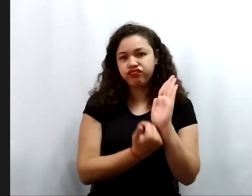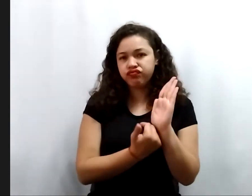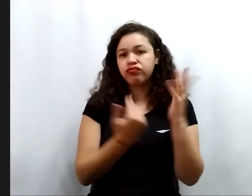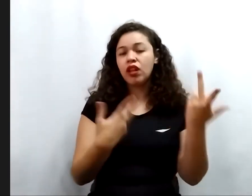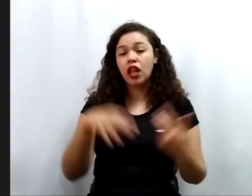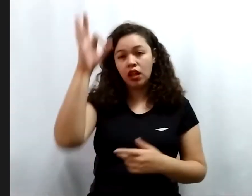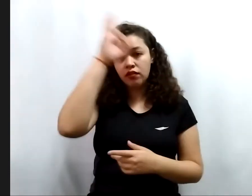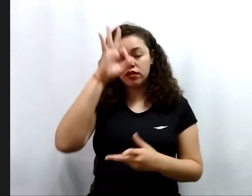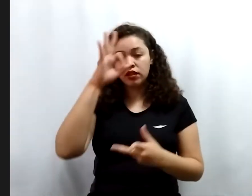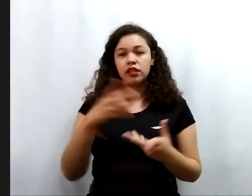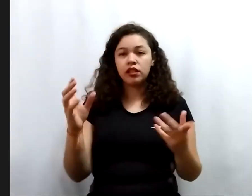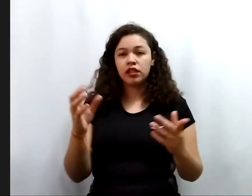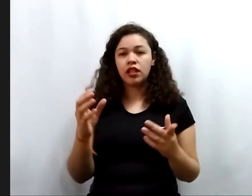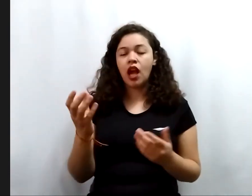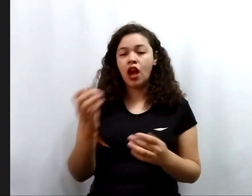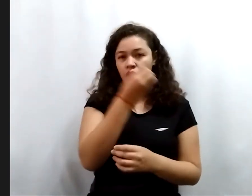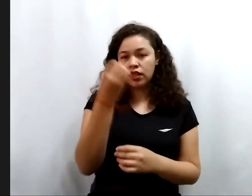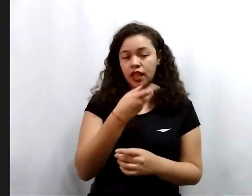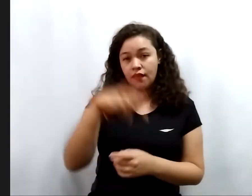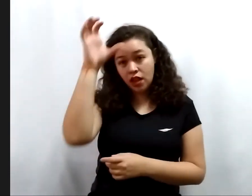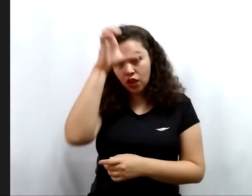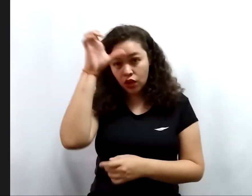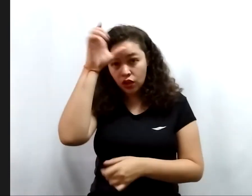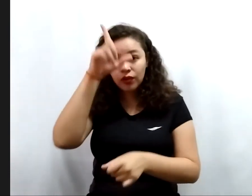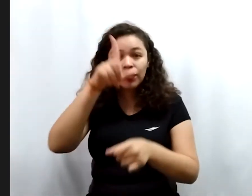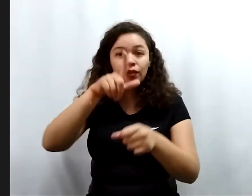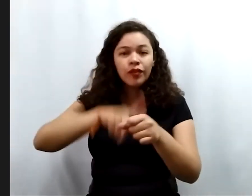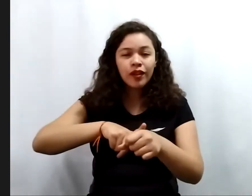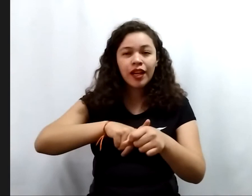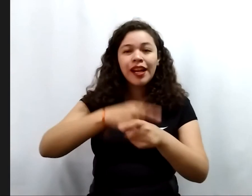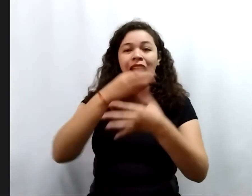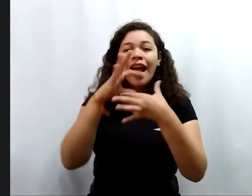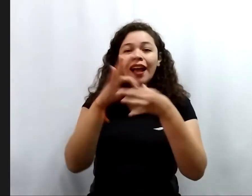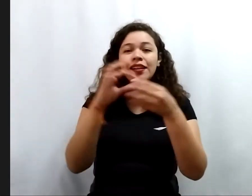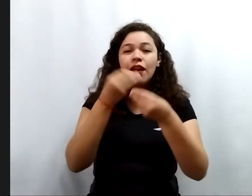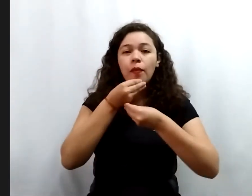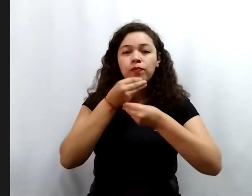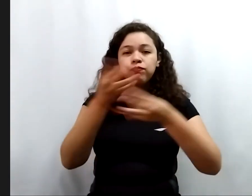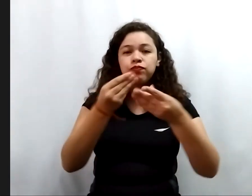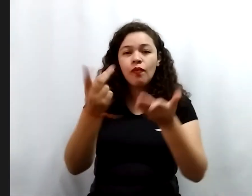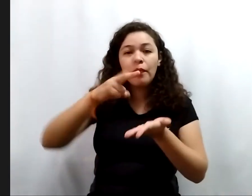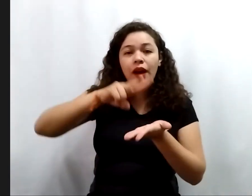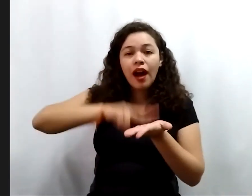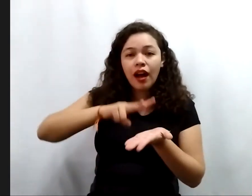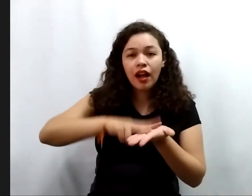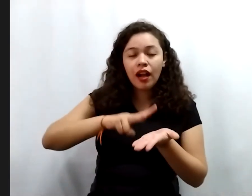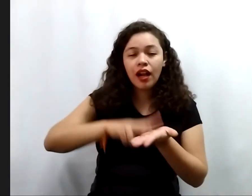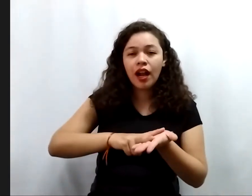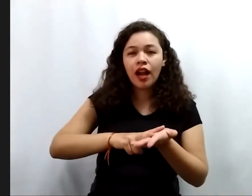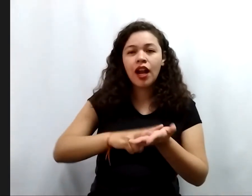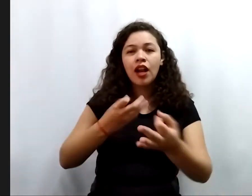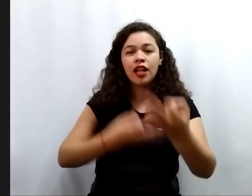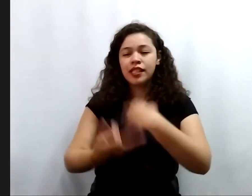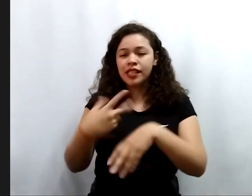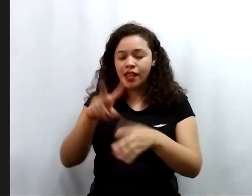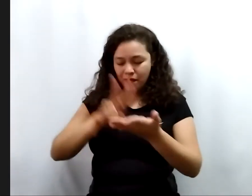con la culturalización, la transmisión de los valores, ese credo, ese valor que